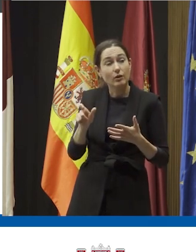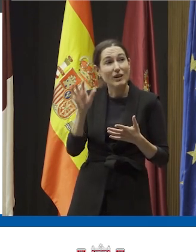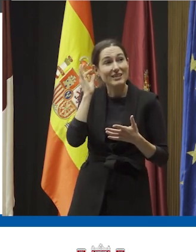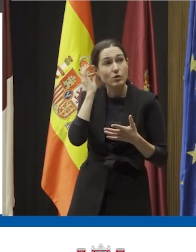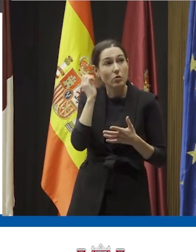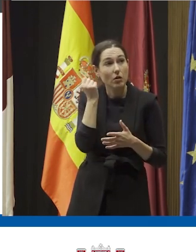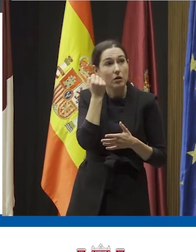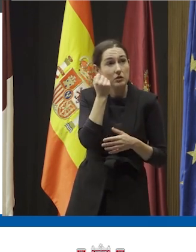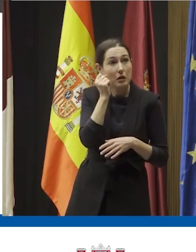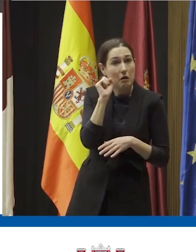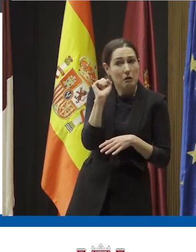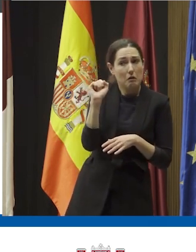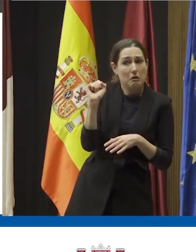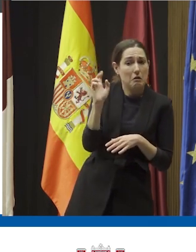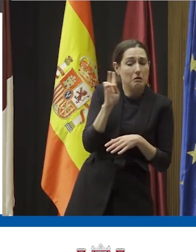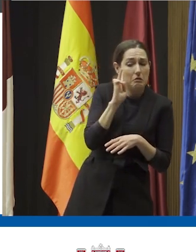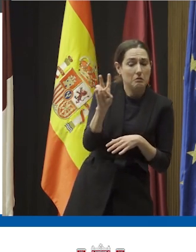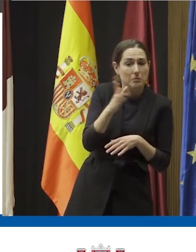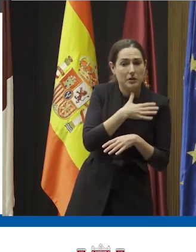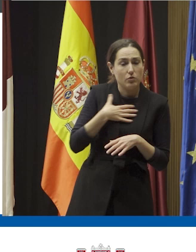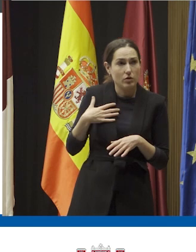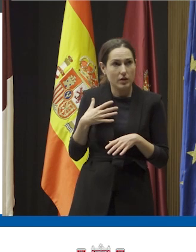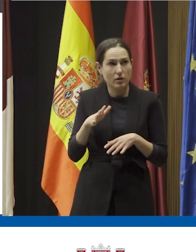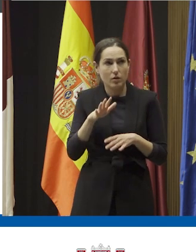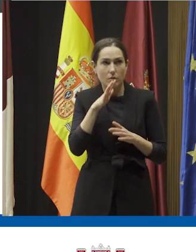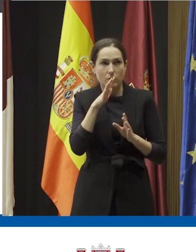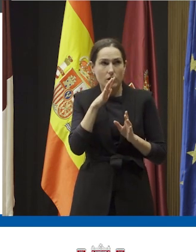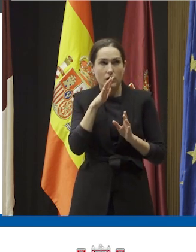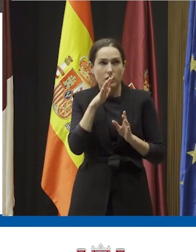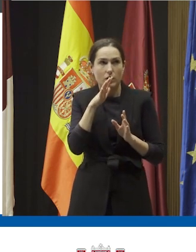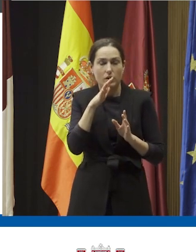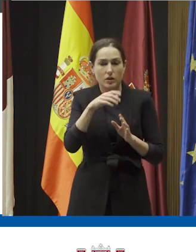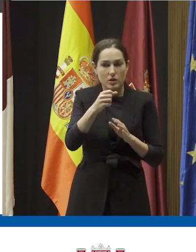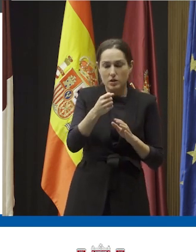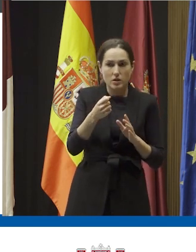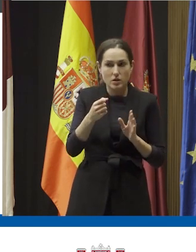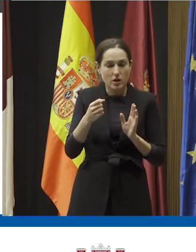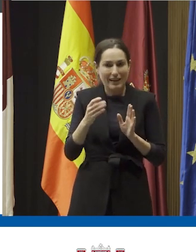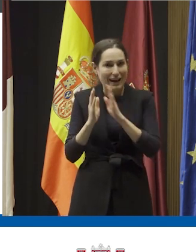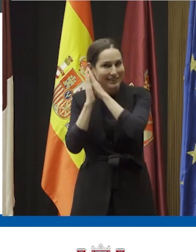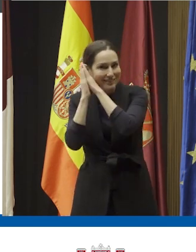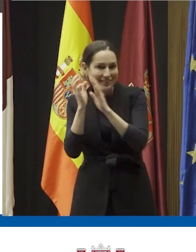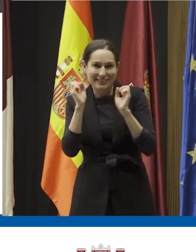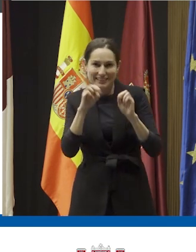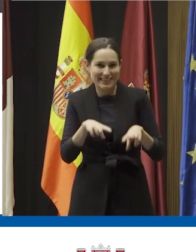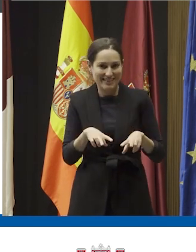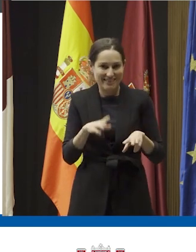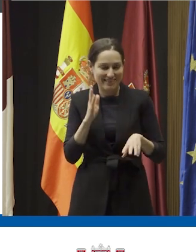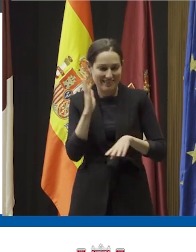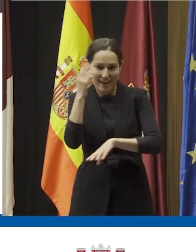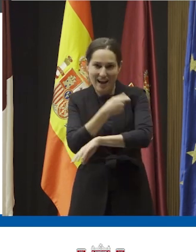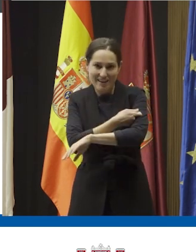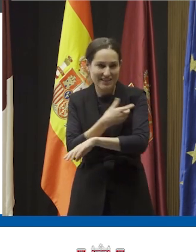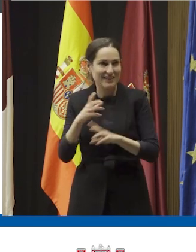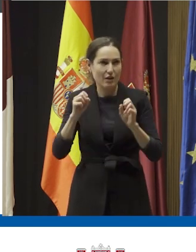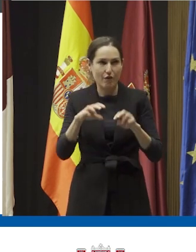mirar siquiera, horrorizada, de lo que es el espectáculo de un acto quirúrgico sin anestesia. Bueno, pues